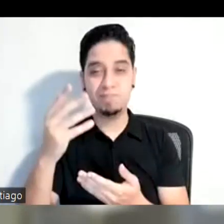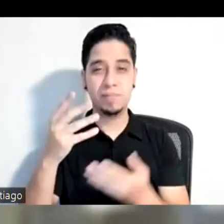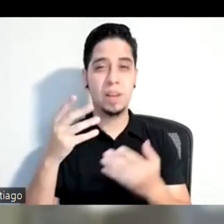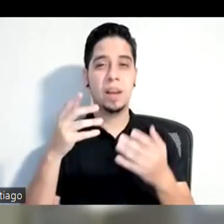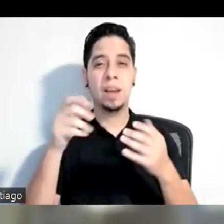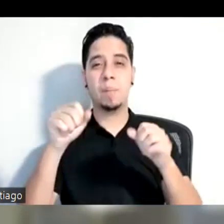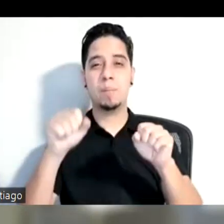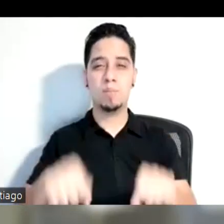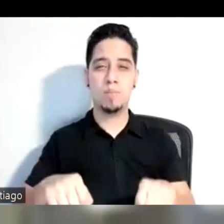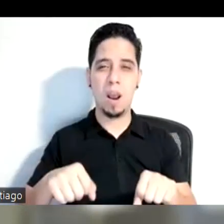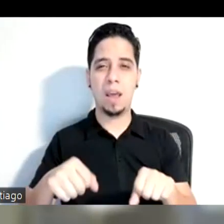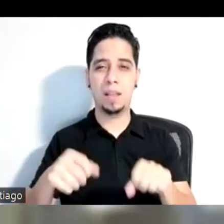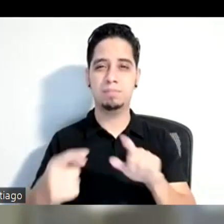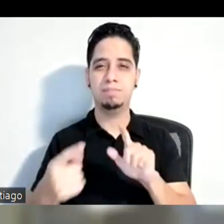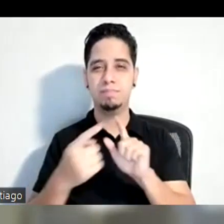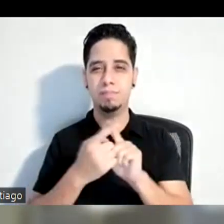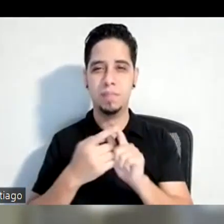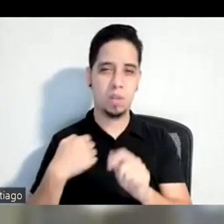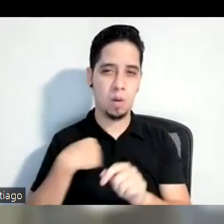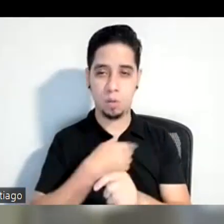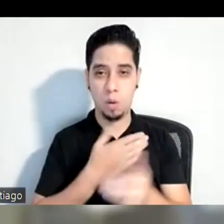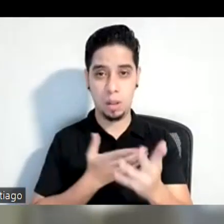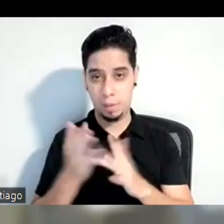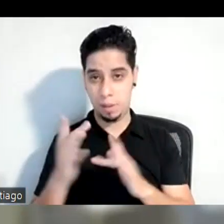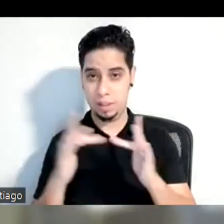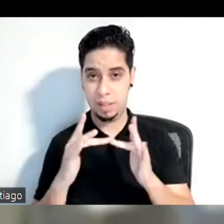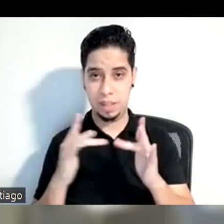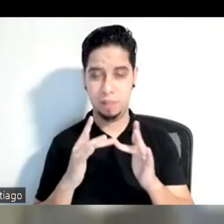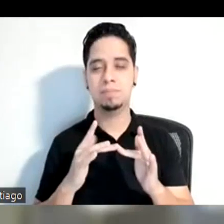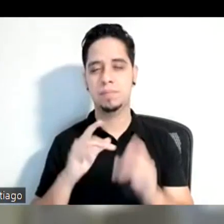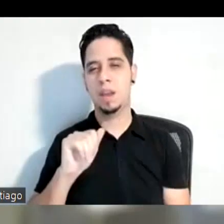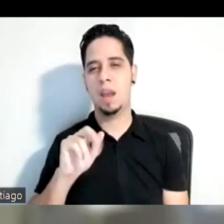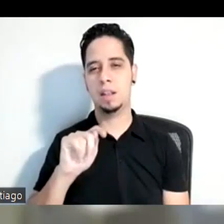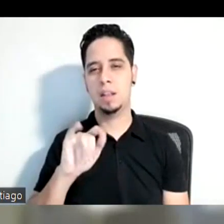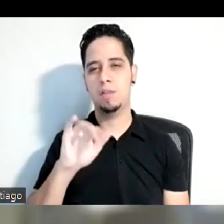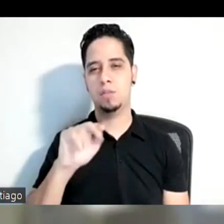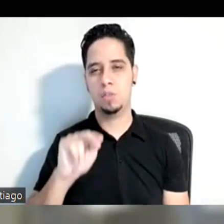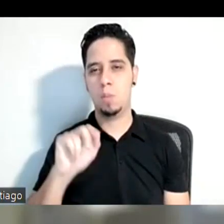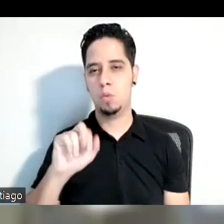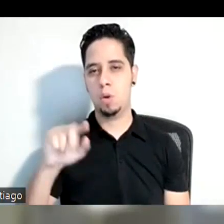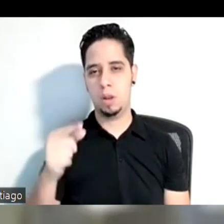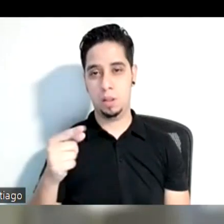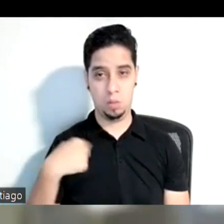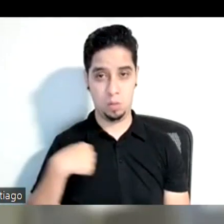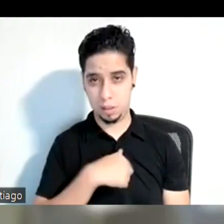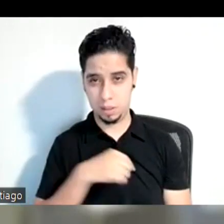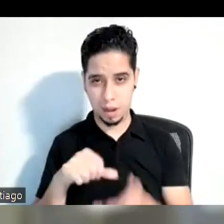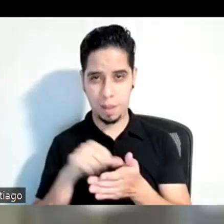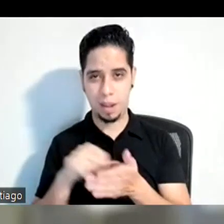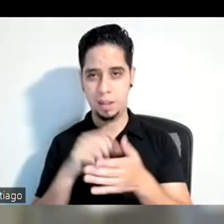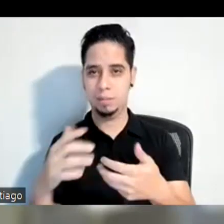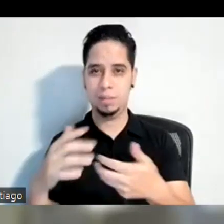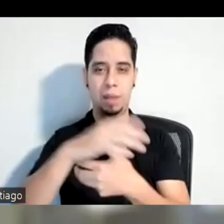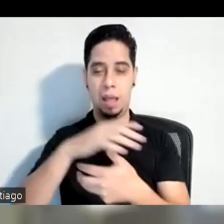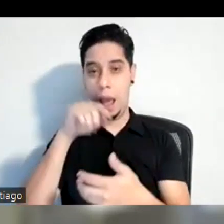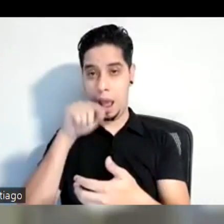pueden encontrarnos en todas nuestras plataformas cibernéticas, siendo artefusión.org nuestro portal principal, en